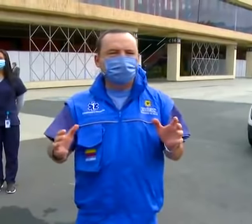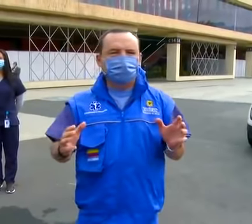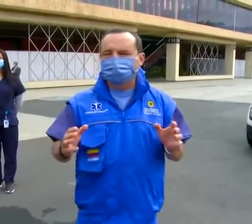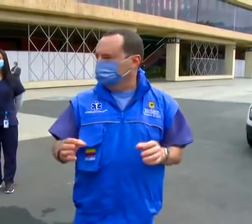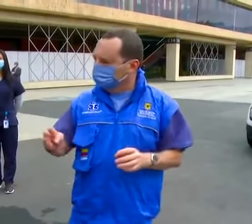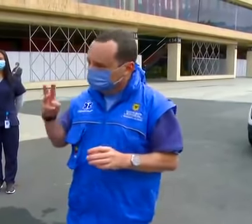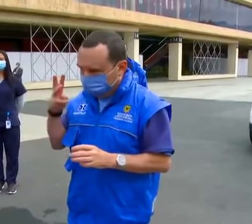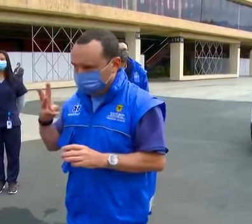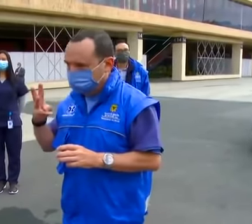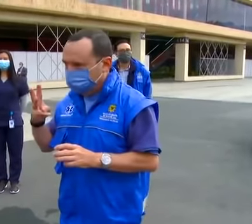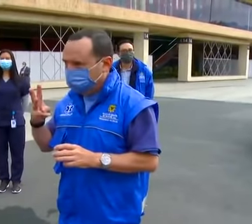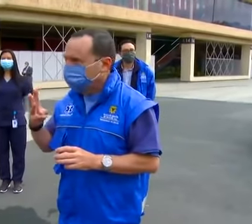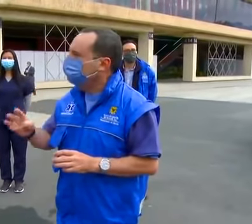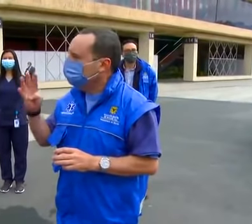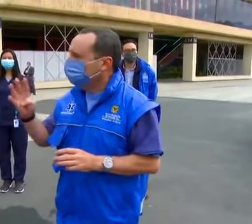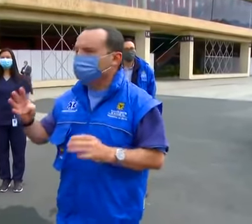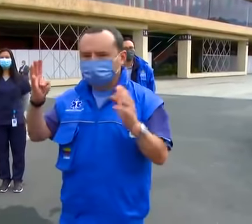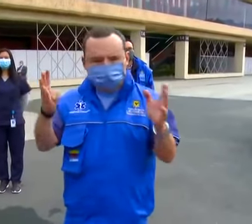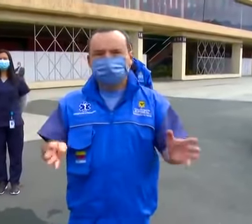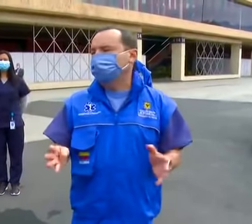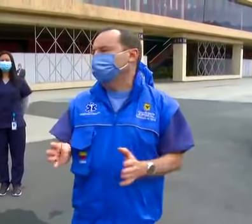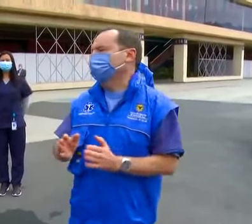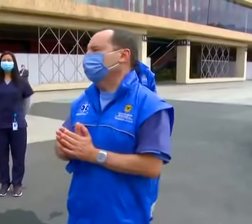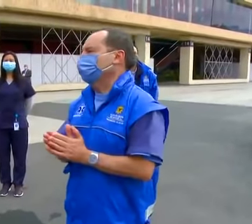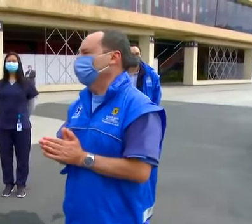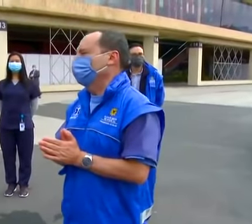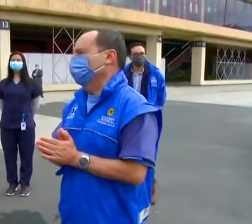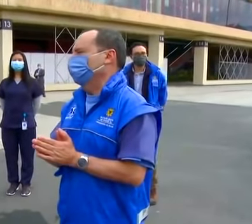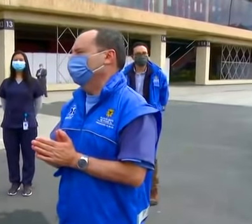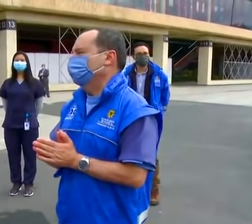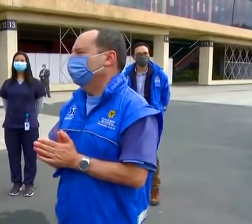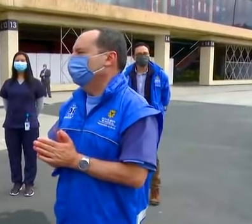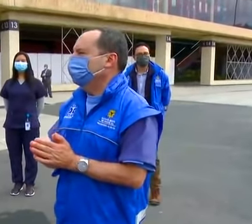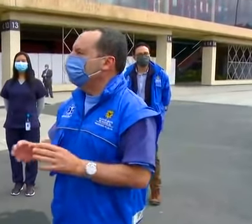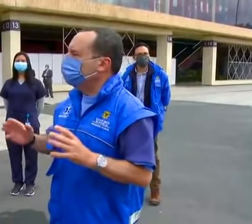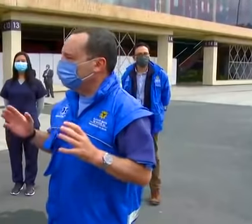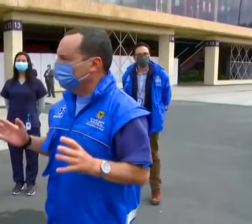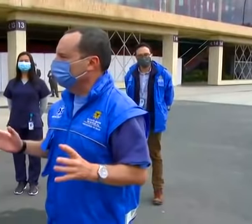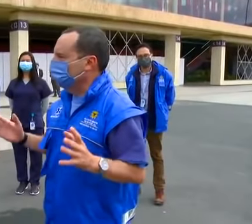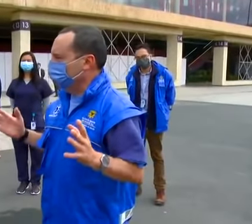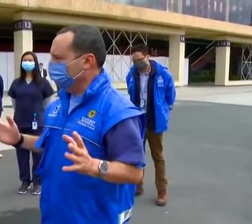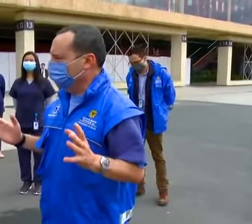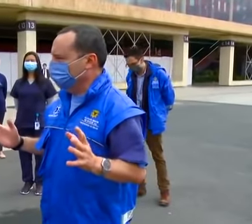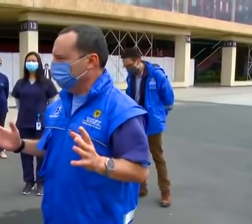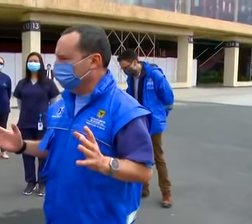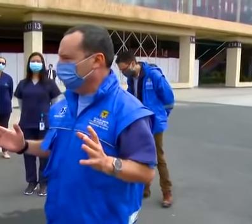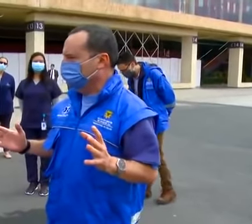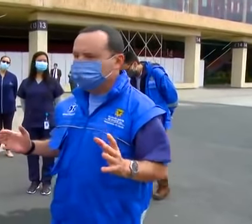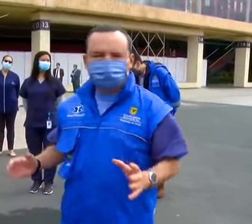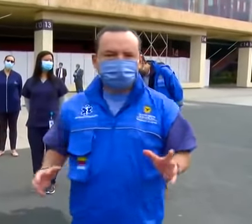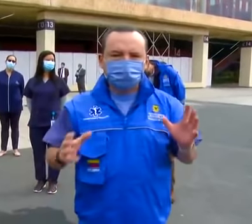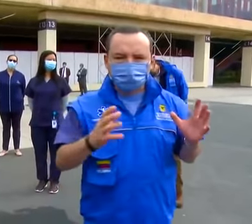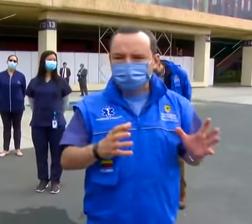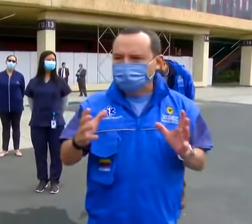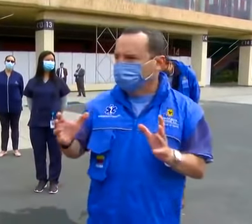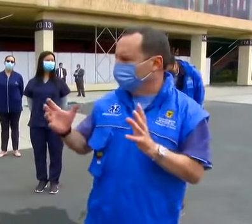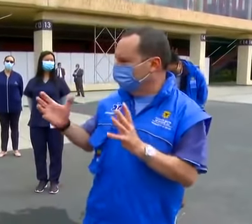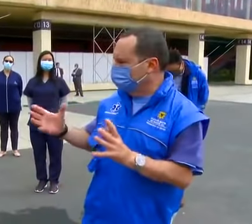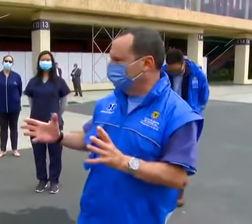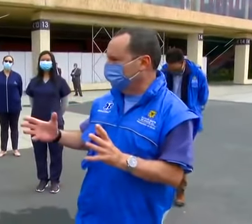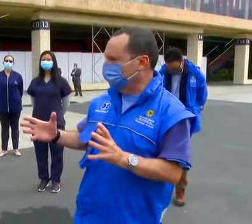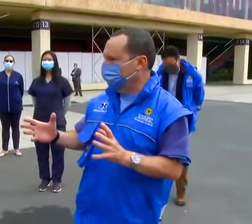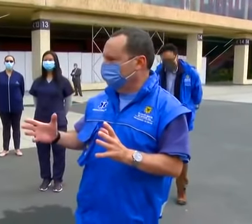muy importantes. Tercera línea. La cuarta es en lo que estamos hoy, alcaldesa, es la ampliación de la capacidad hospitalaria. Dos